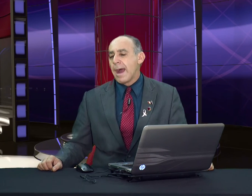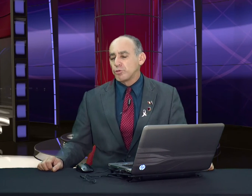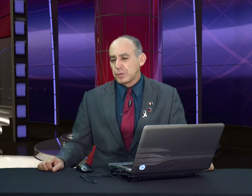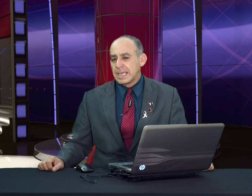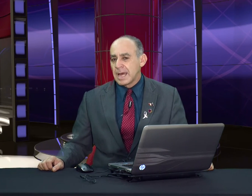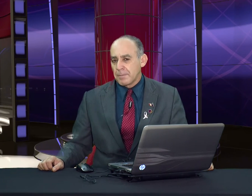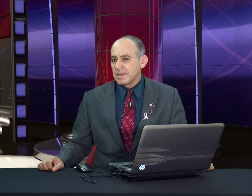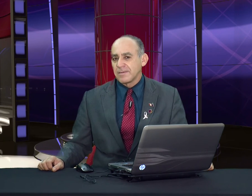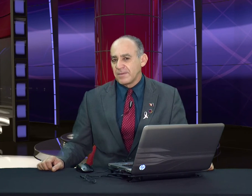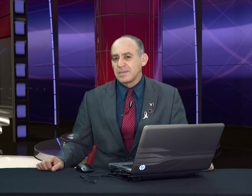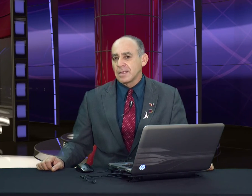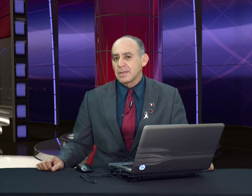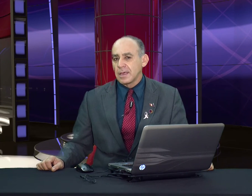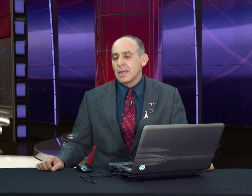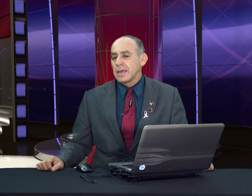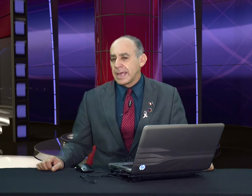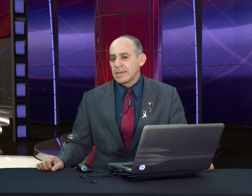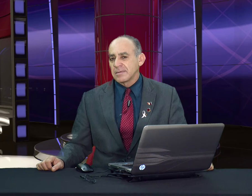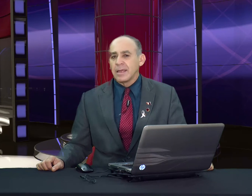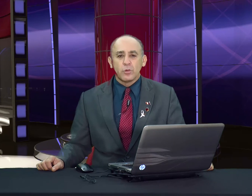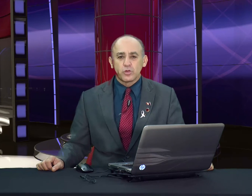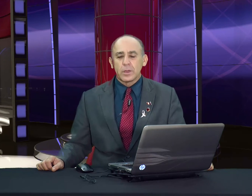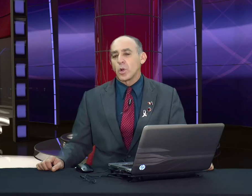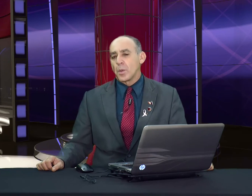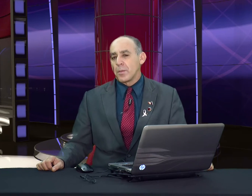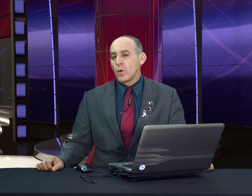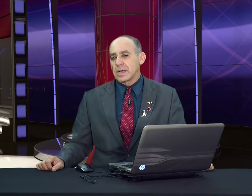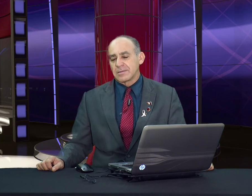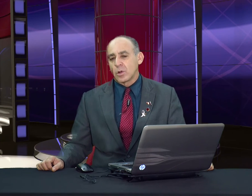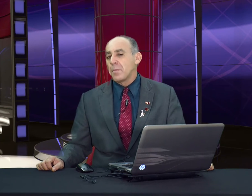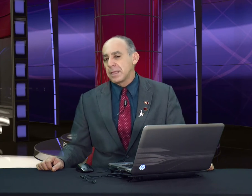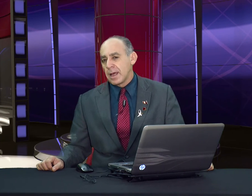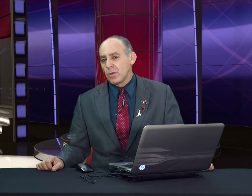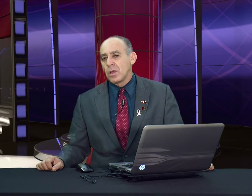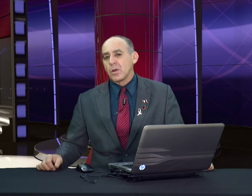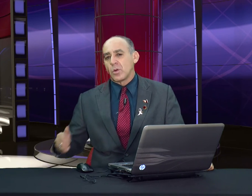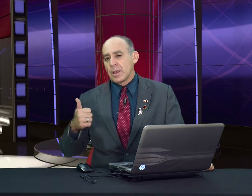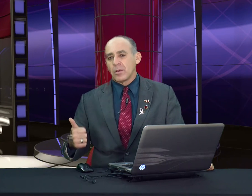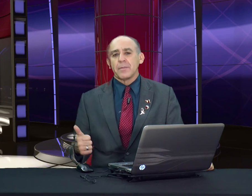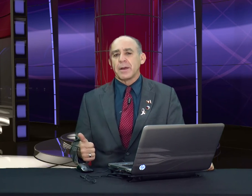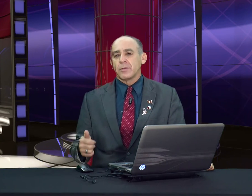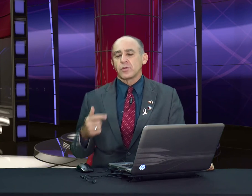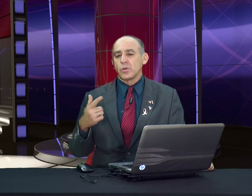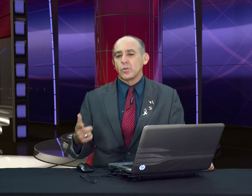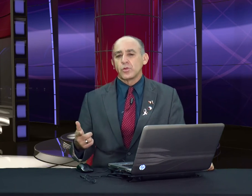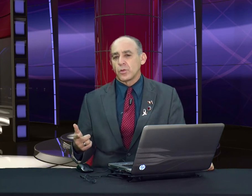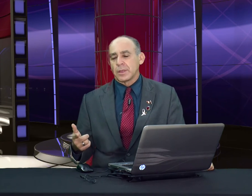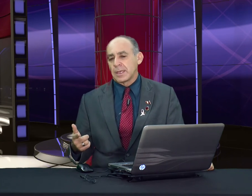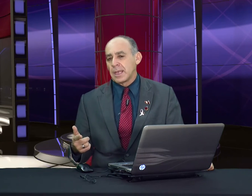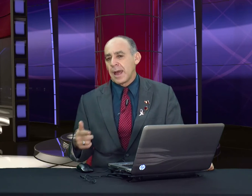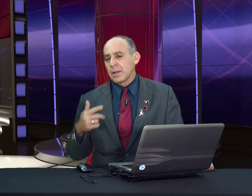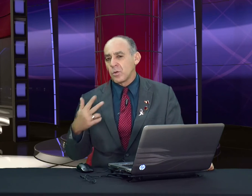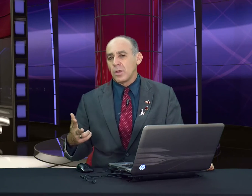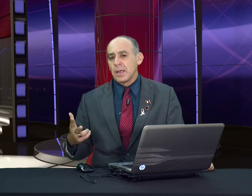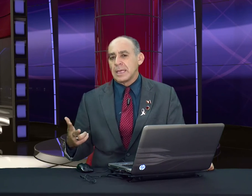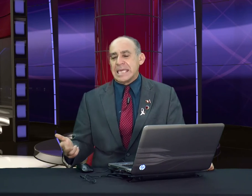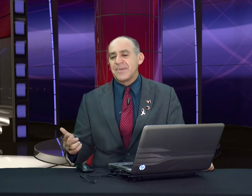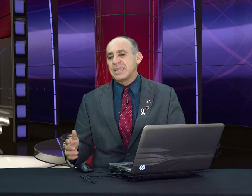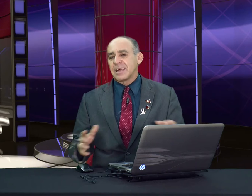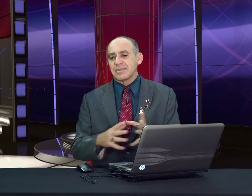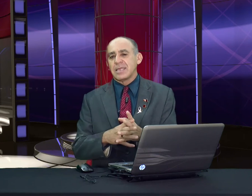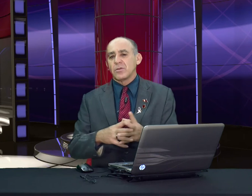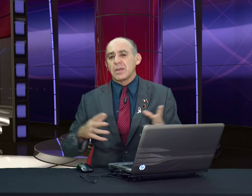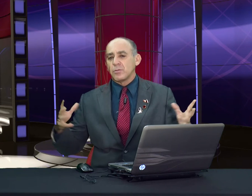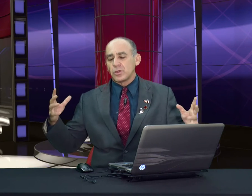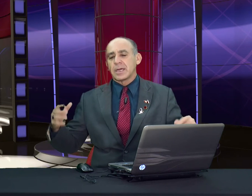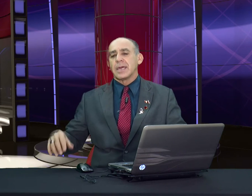una auxiliar más eficiente, es el uso de cubrebocas, combinado con lavado de manos, uso de gel alcohol y